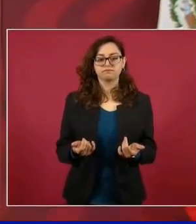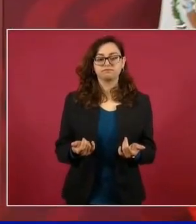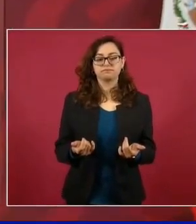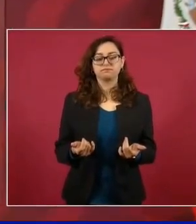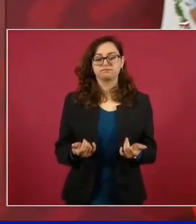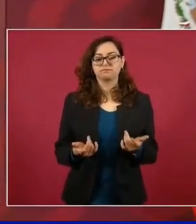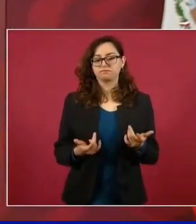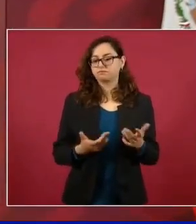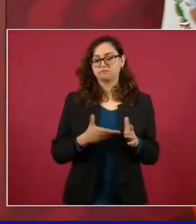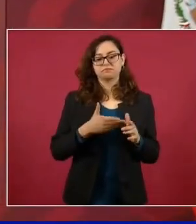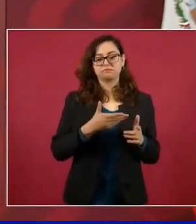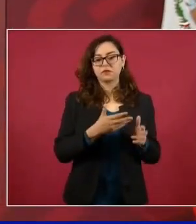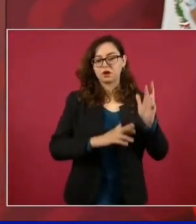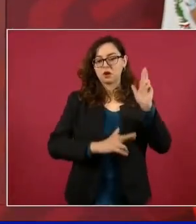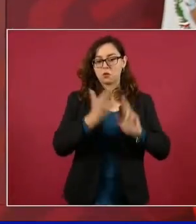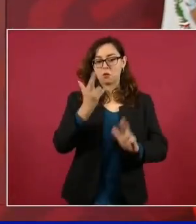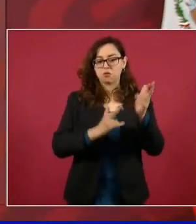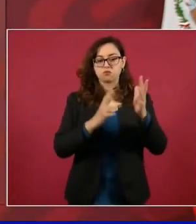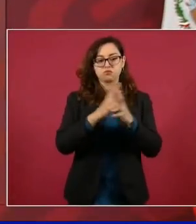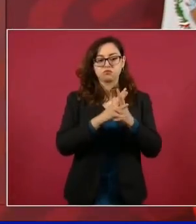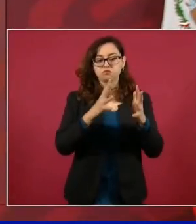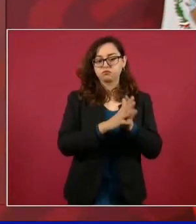después de la Revolución.